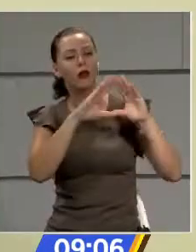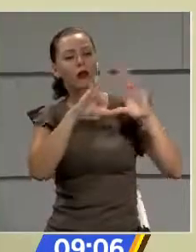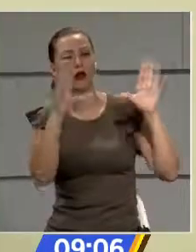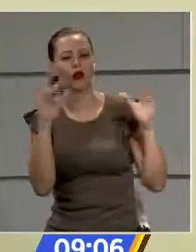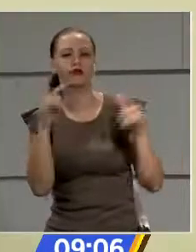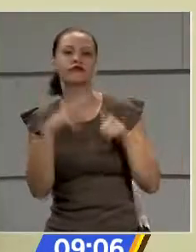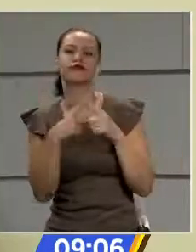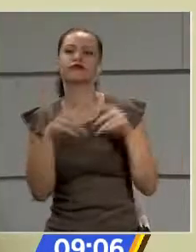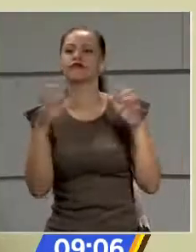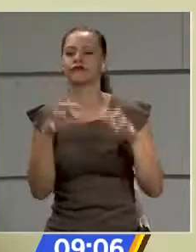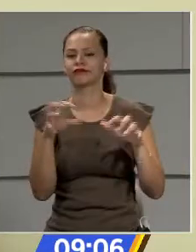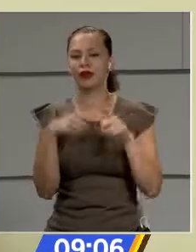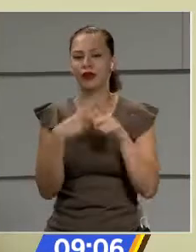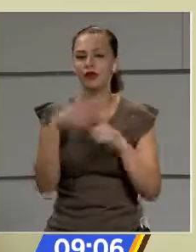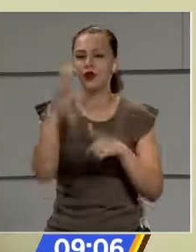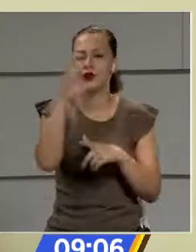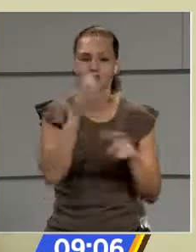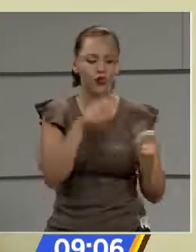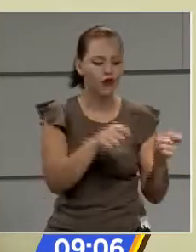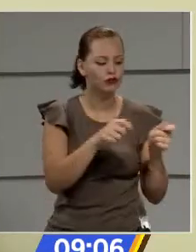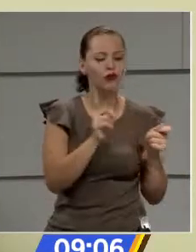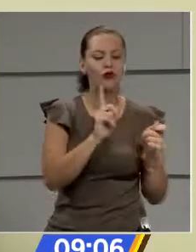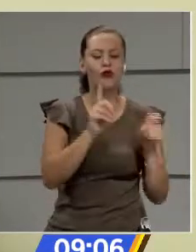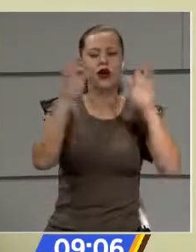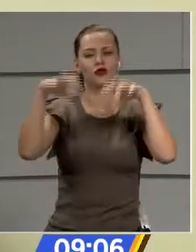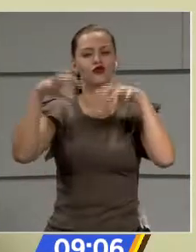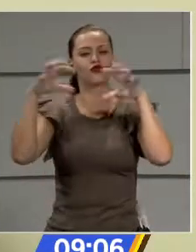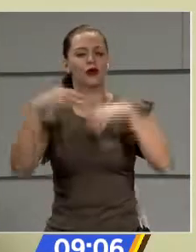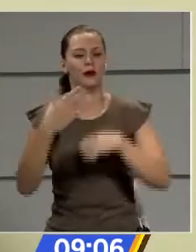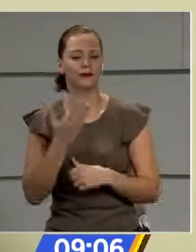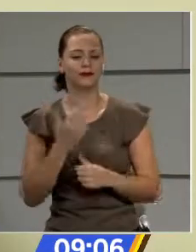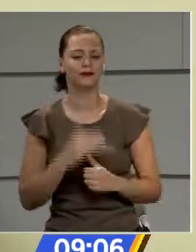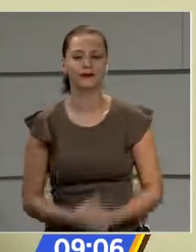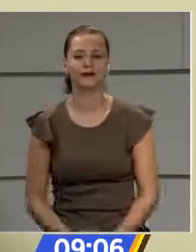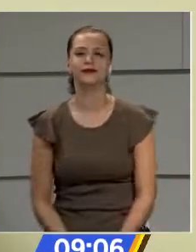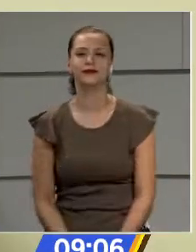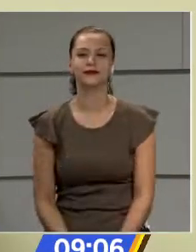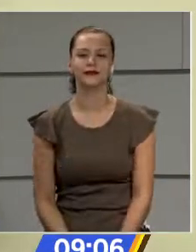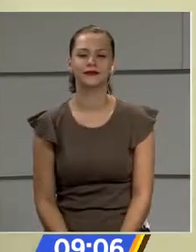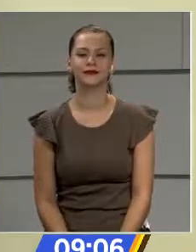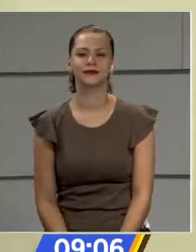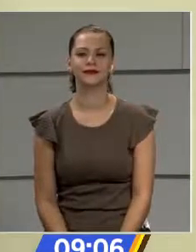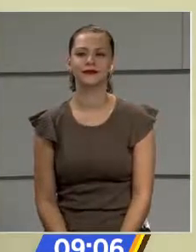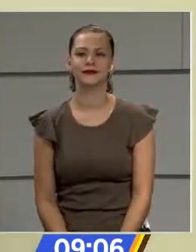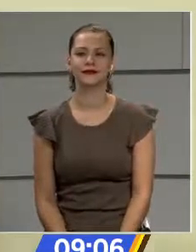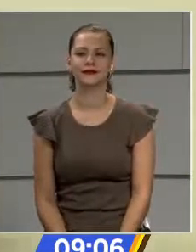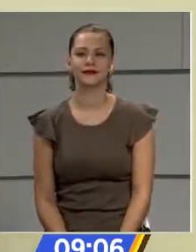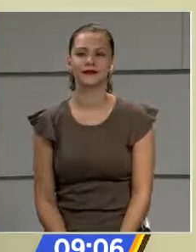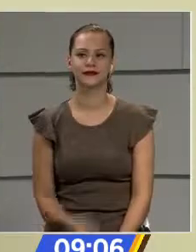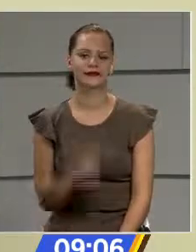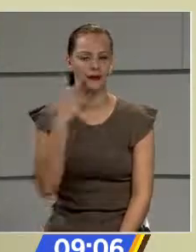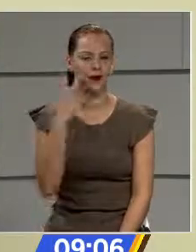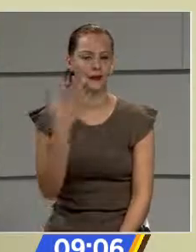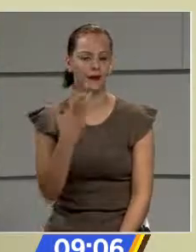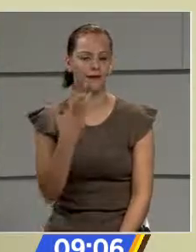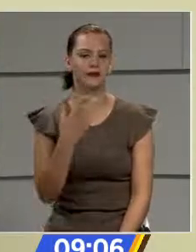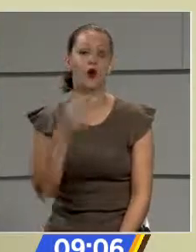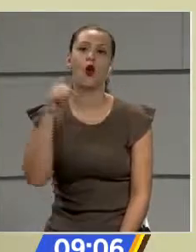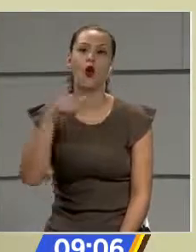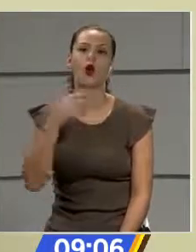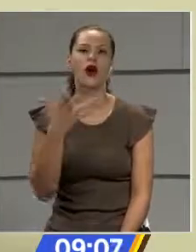habíamos dicho. Entonces vamos, vamos a buscar poner el tiempo. La lluvia. Ahí está. Perfecto, de último está. Entonces, hoy